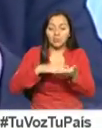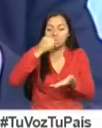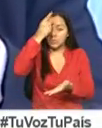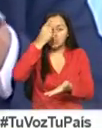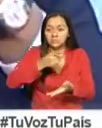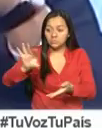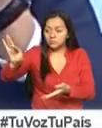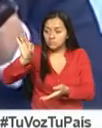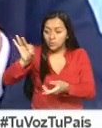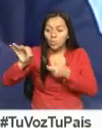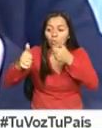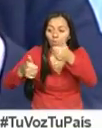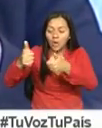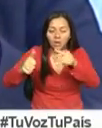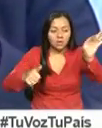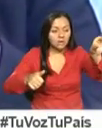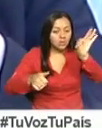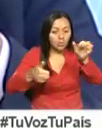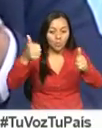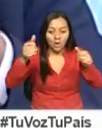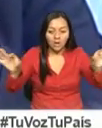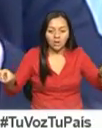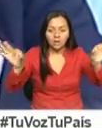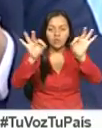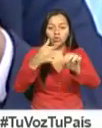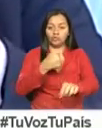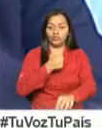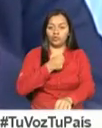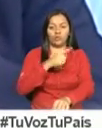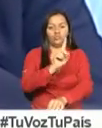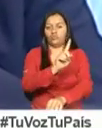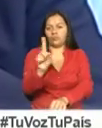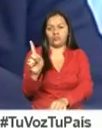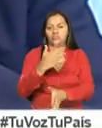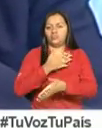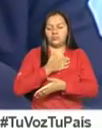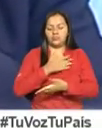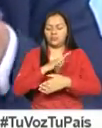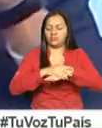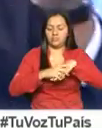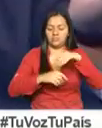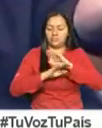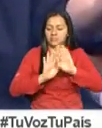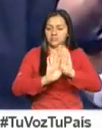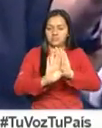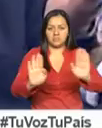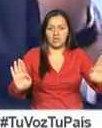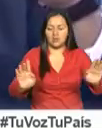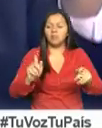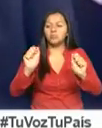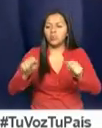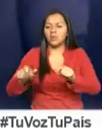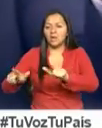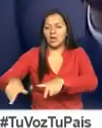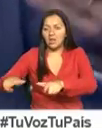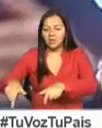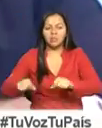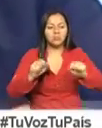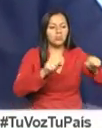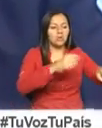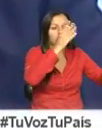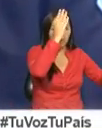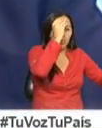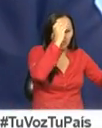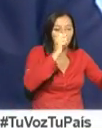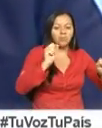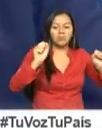sea nombrado candidato, que obviamente no va a ser yo porque no me va a presentar, no va a aceptar ninguna postulación, pero puede ser Lenín, Jorge, Gabriela